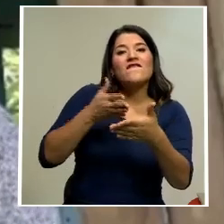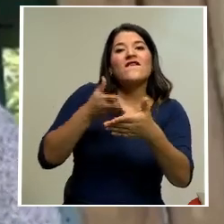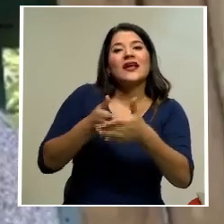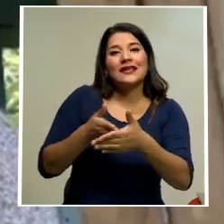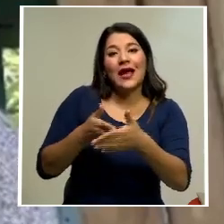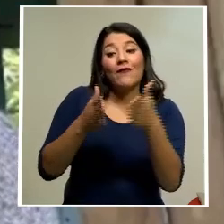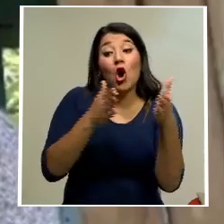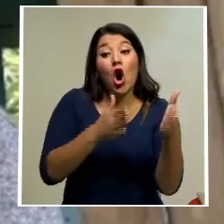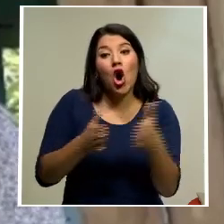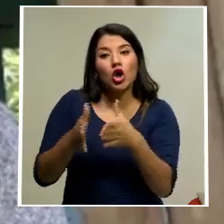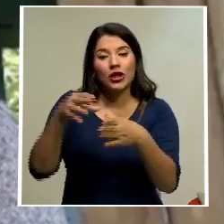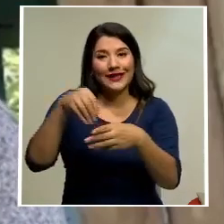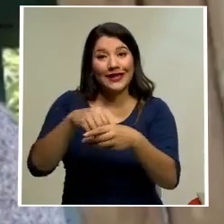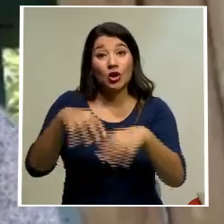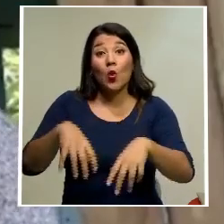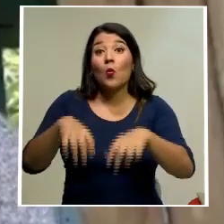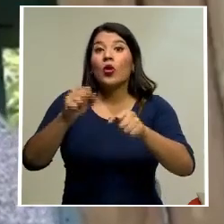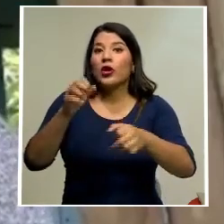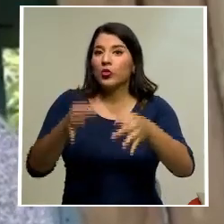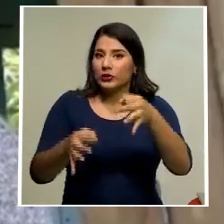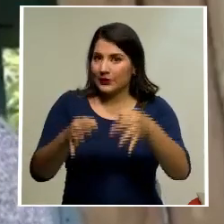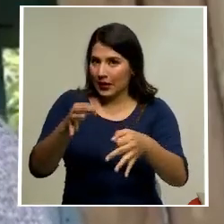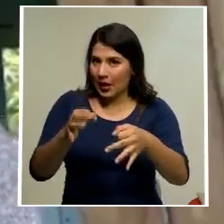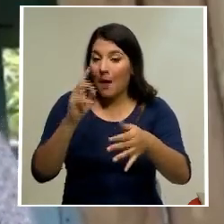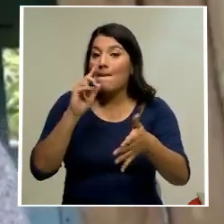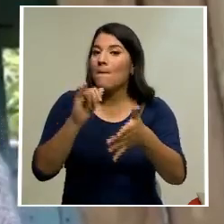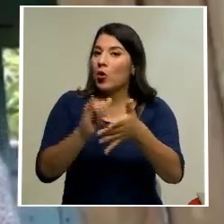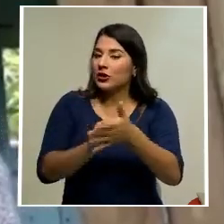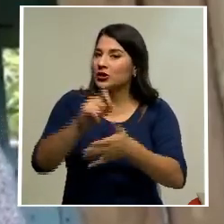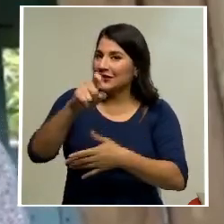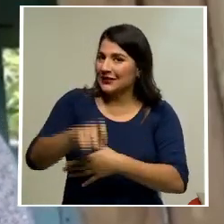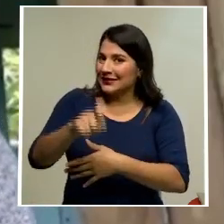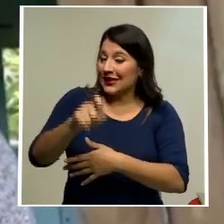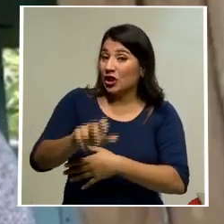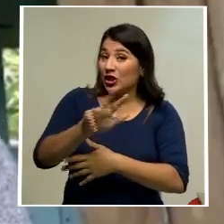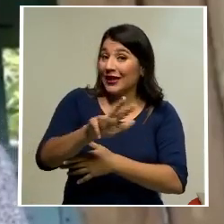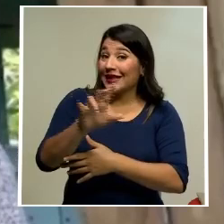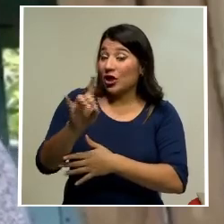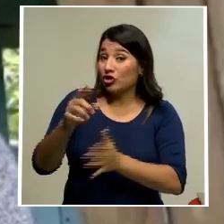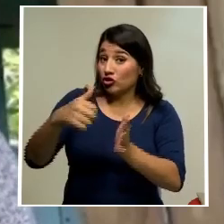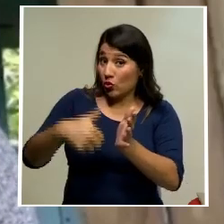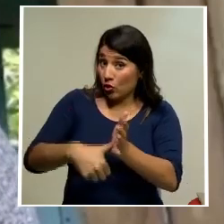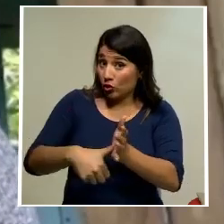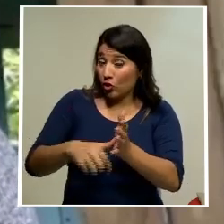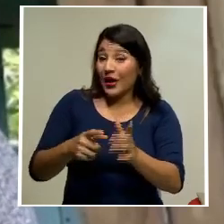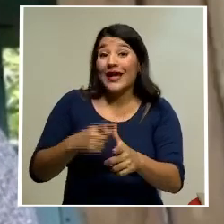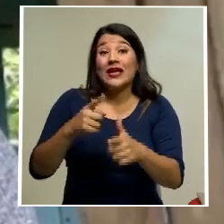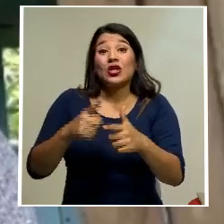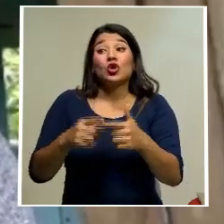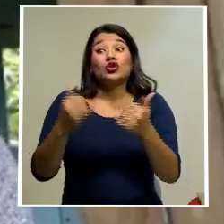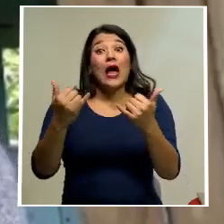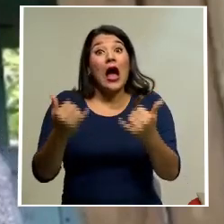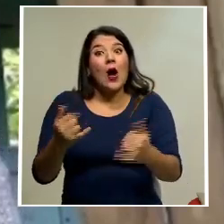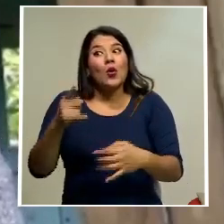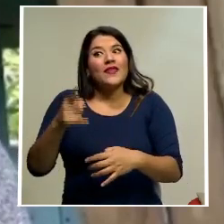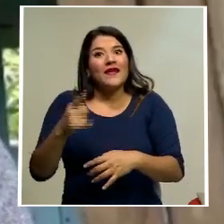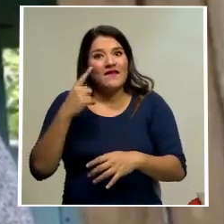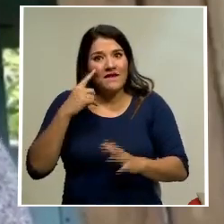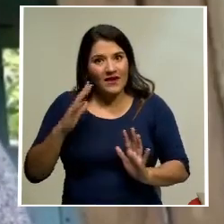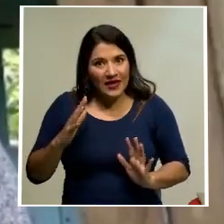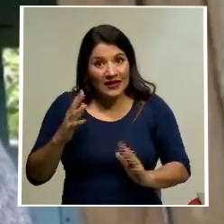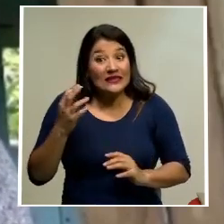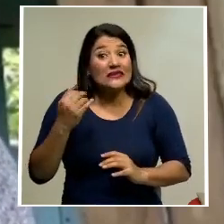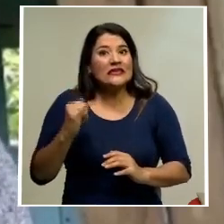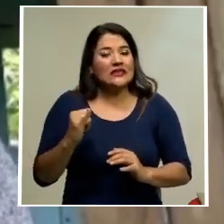Habrá que ver en esa nueva formulación si esa incidencia permanece o